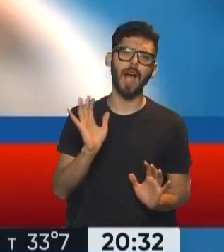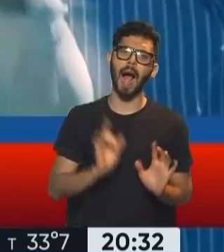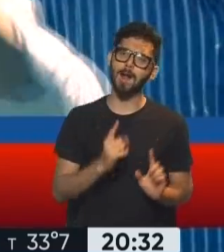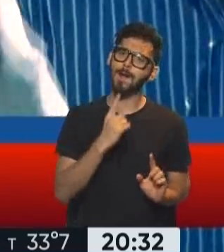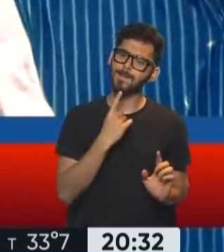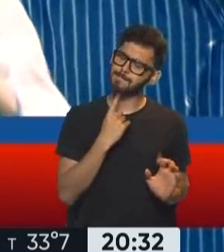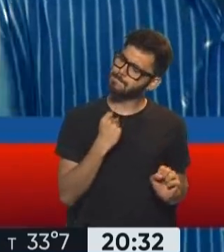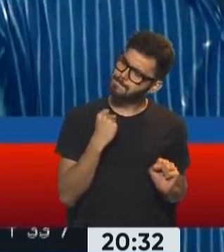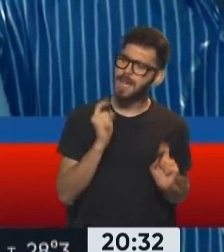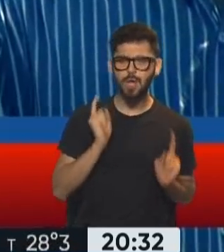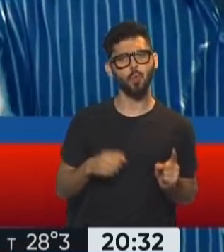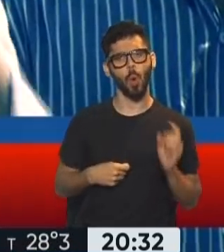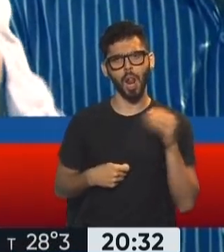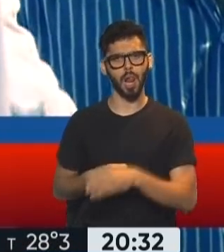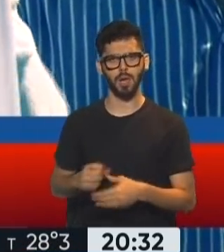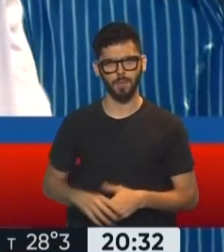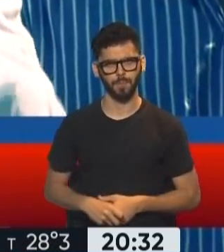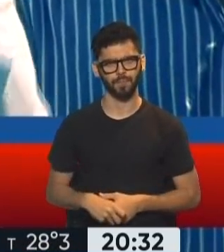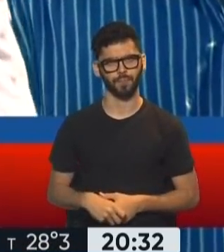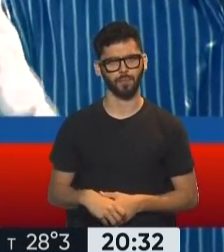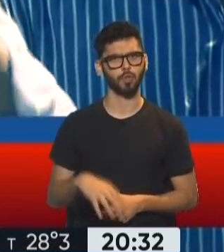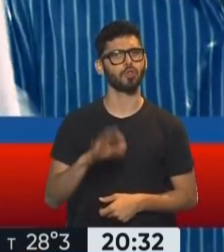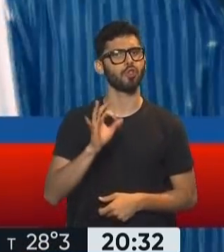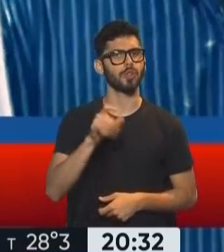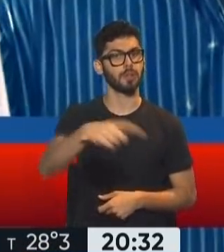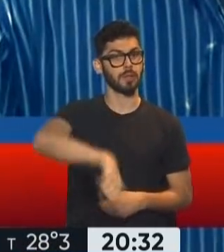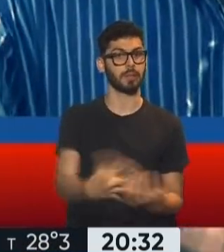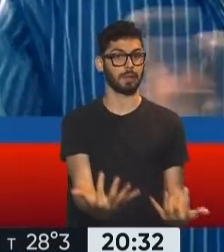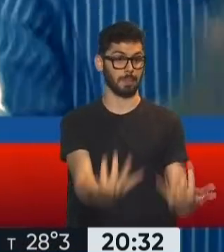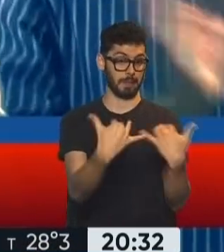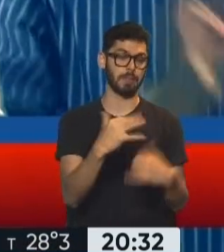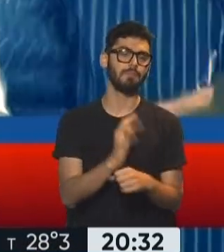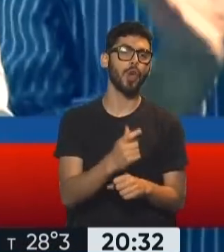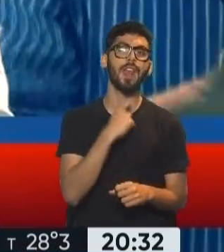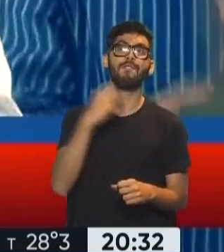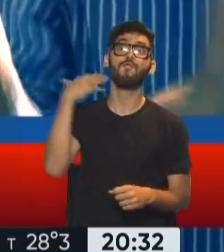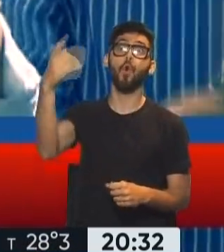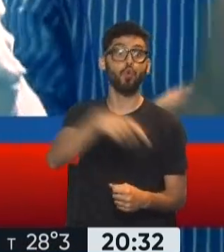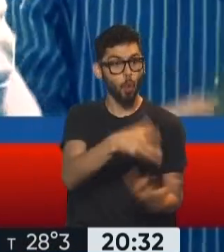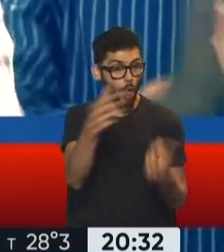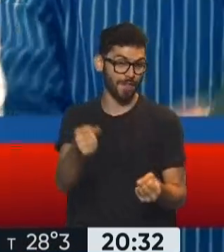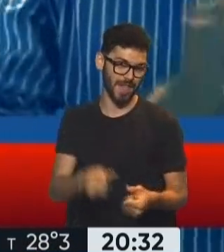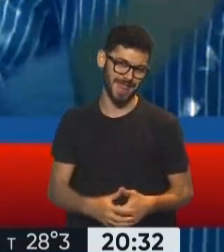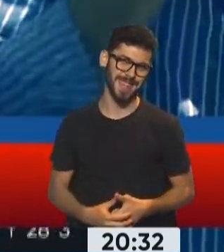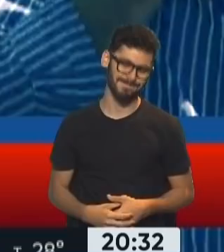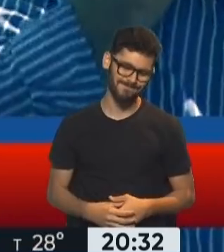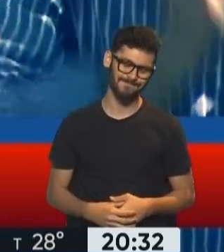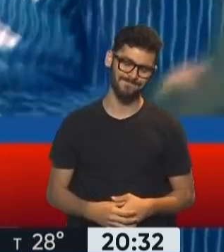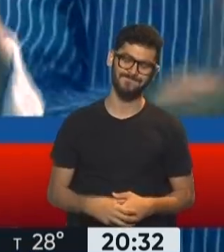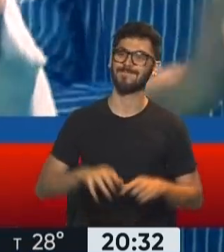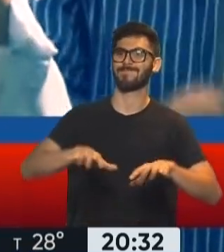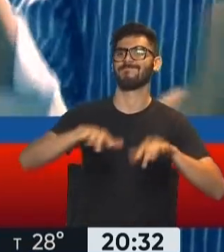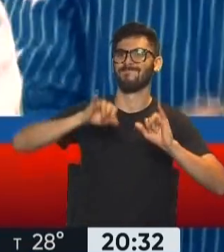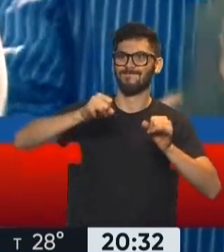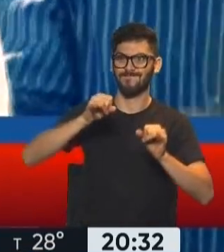reticencias. Sé que están acá porque vienen a defender su futuro. Ya no somos los mismos,